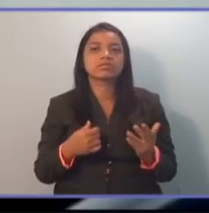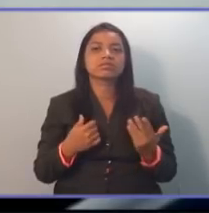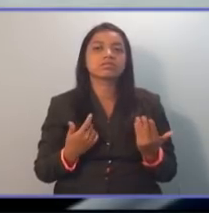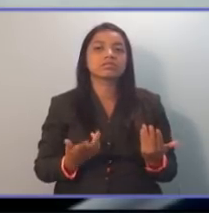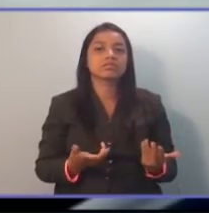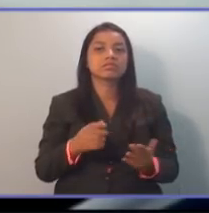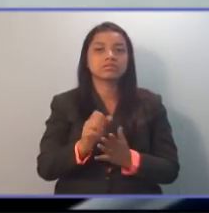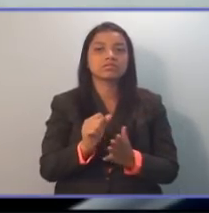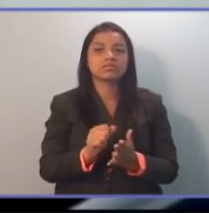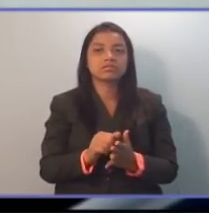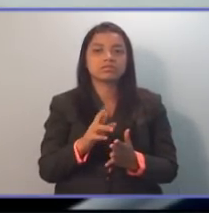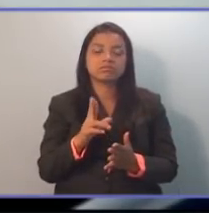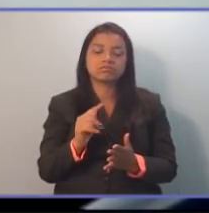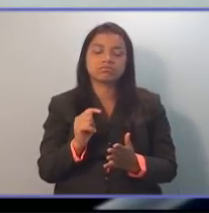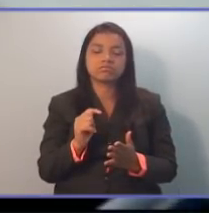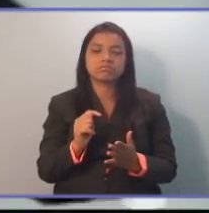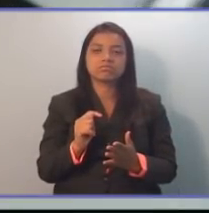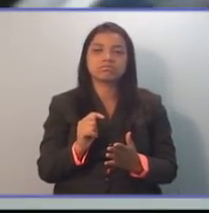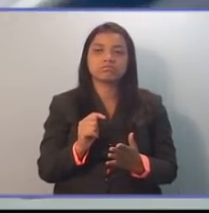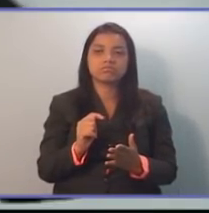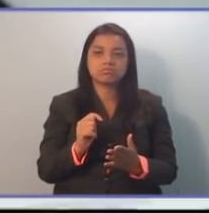que el artículo,